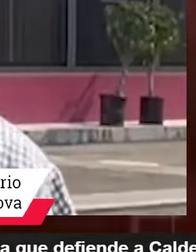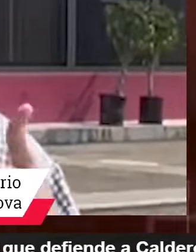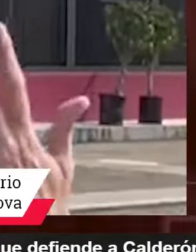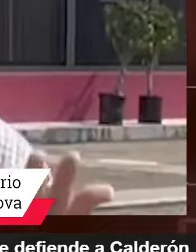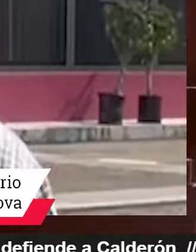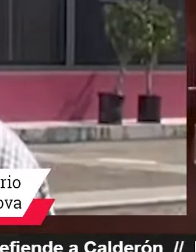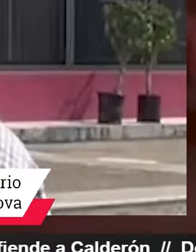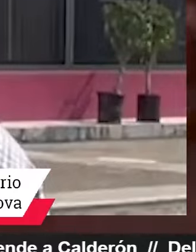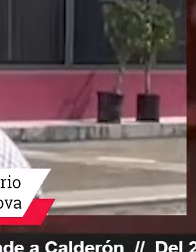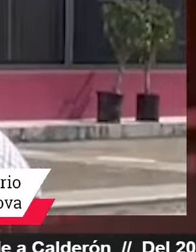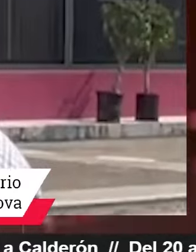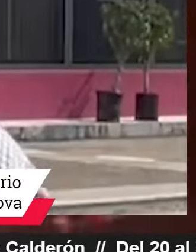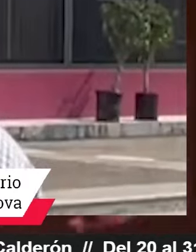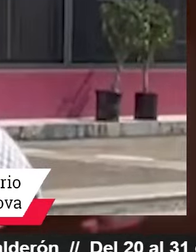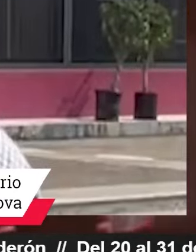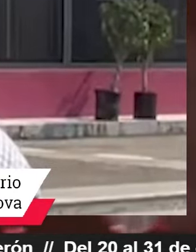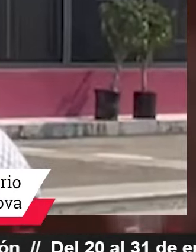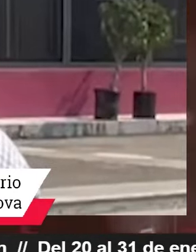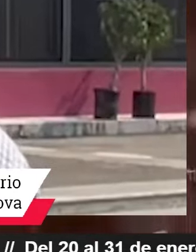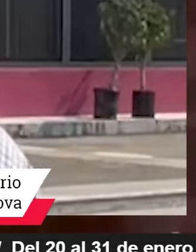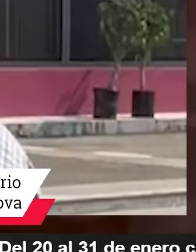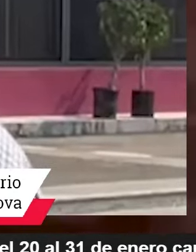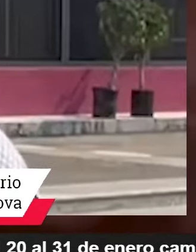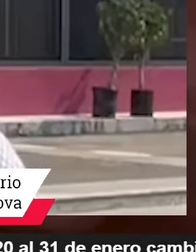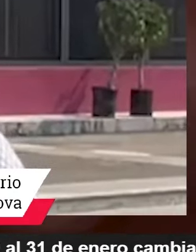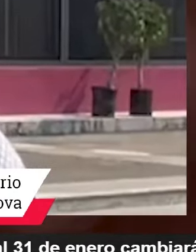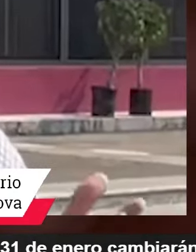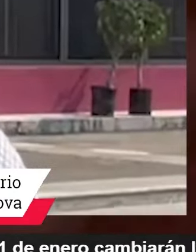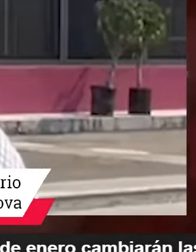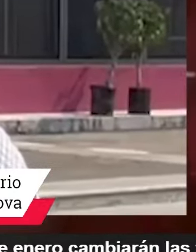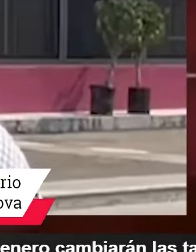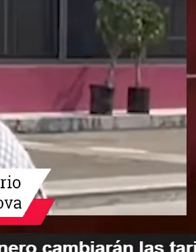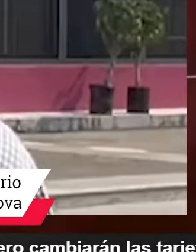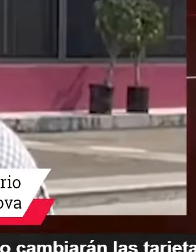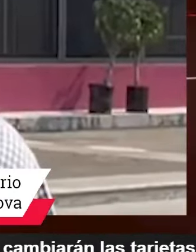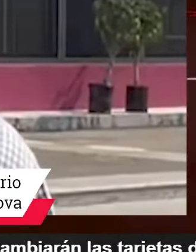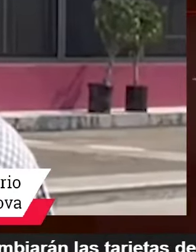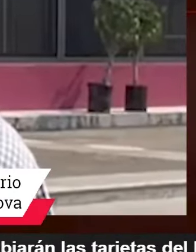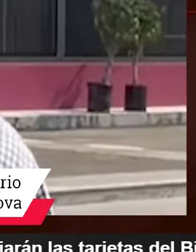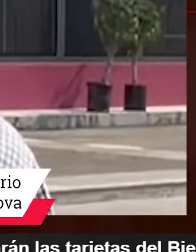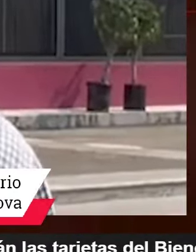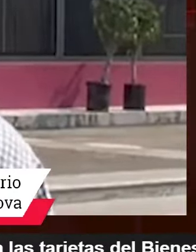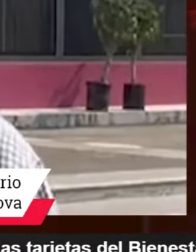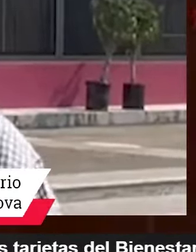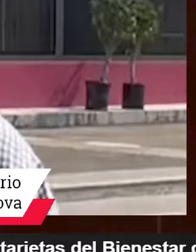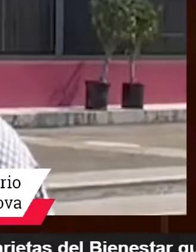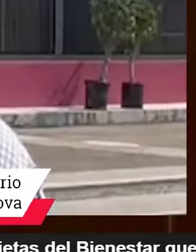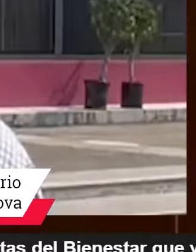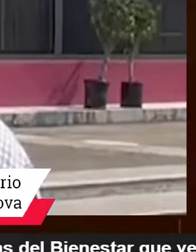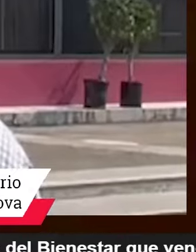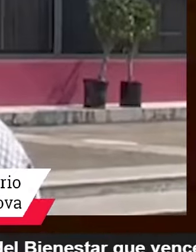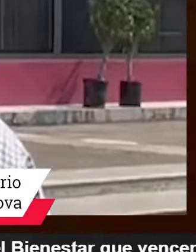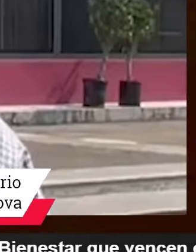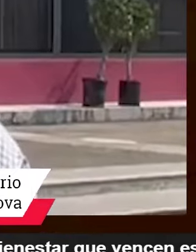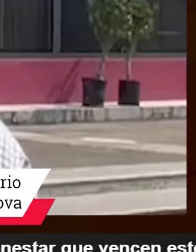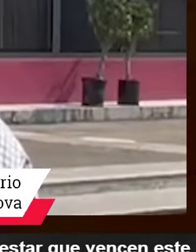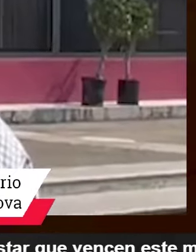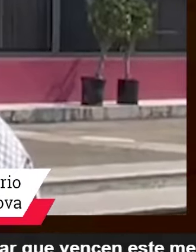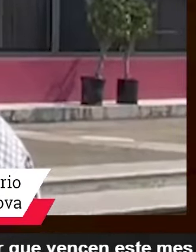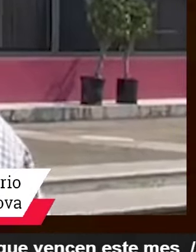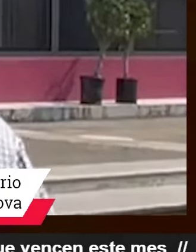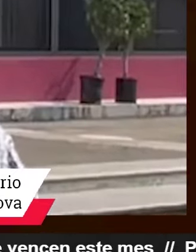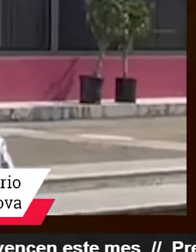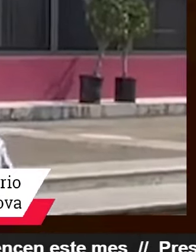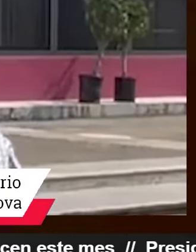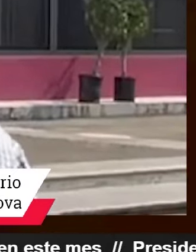eso sí existe el presupuesto lo que se está manteniendo ahora en ceros pues es justamente el recurso